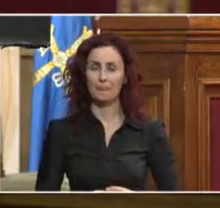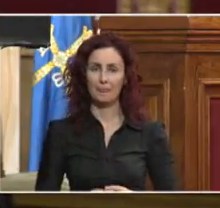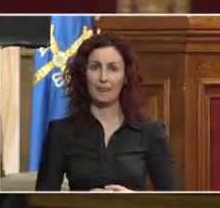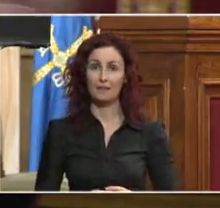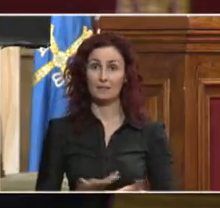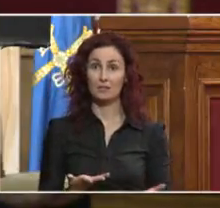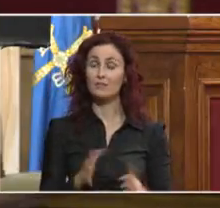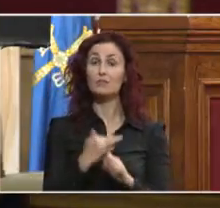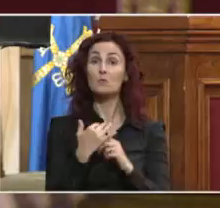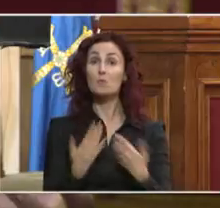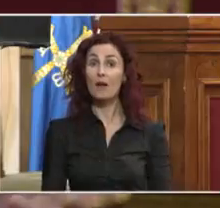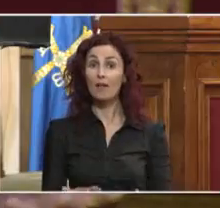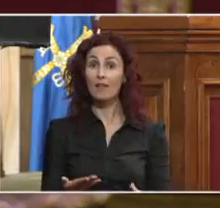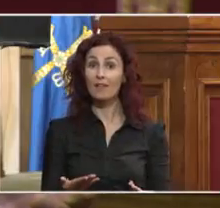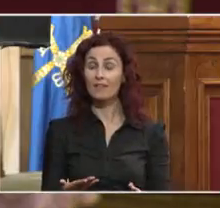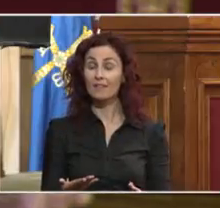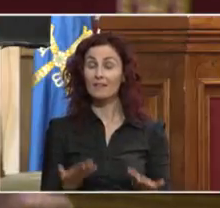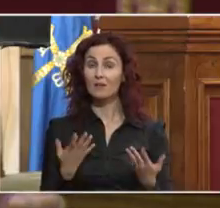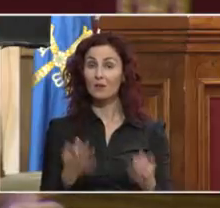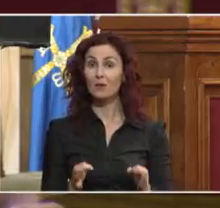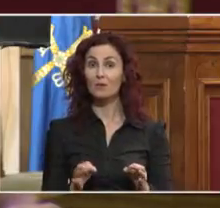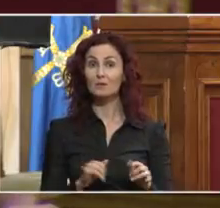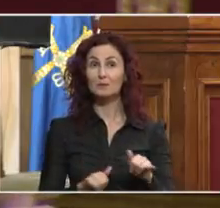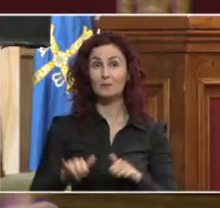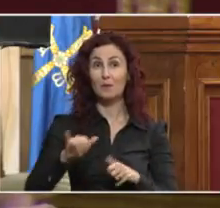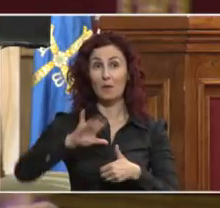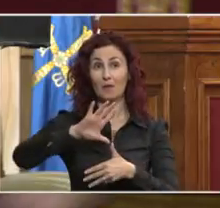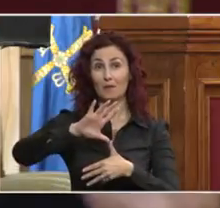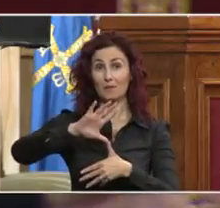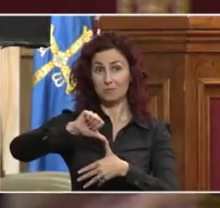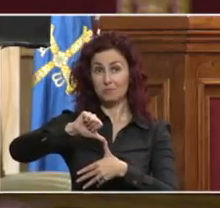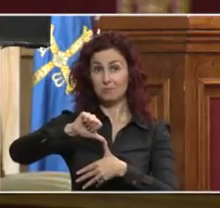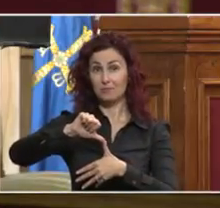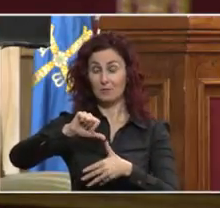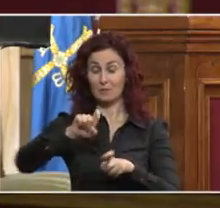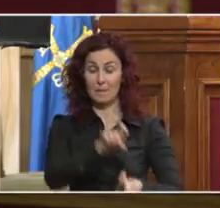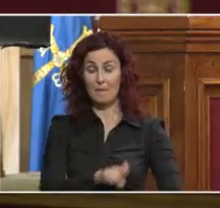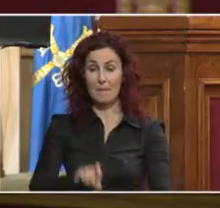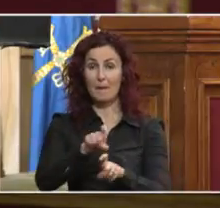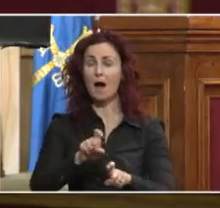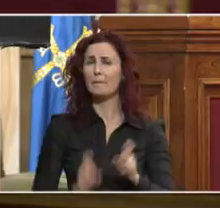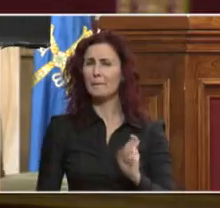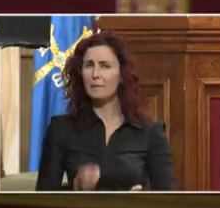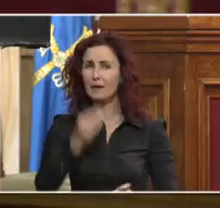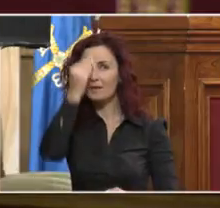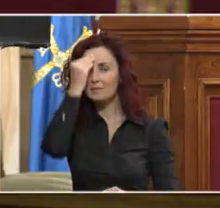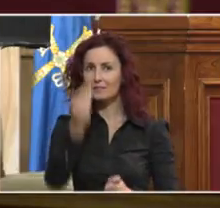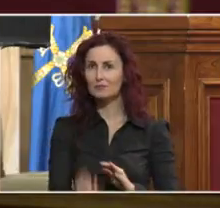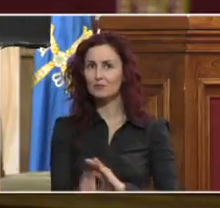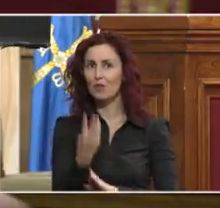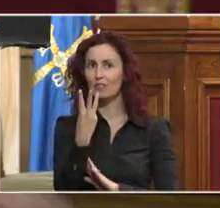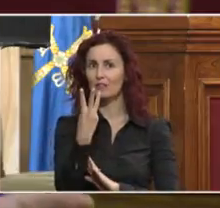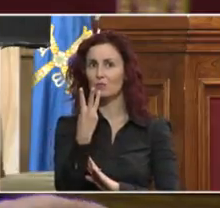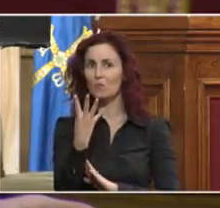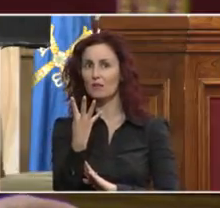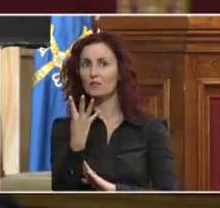Y nos pasó en gran escala cuando empezamos a viajar por América Latina, efectivamente, en México. En México creo que aparecimos 3 o 4 veces